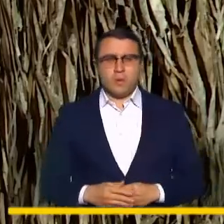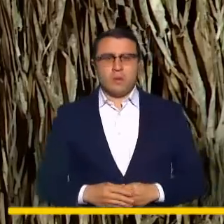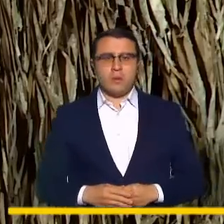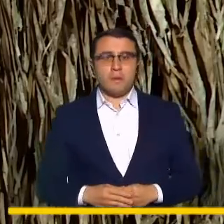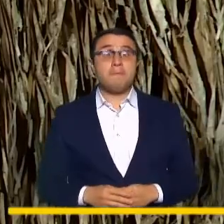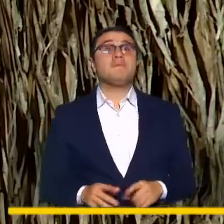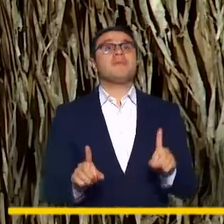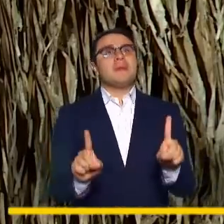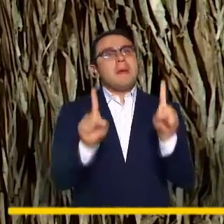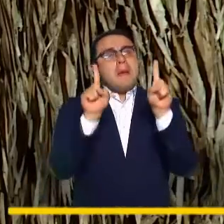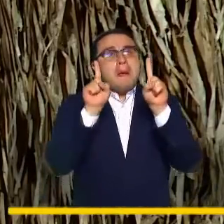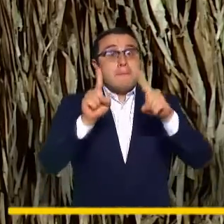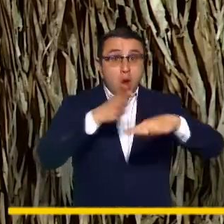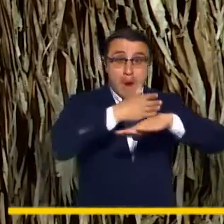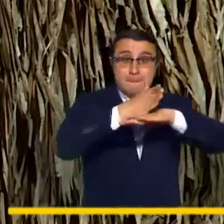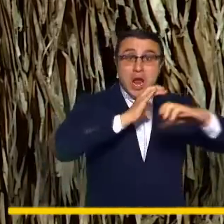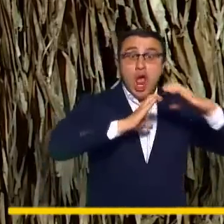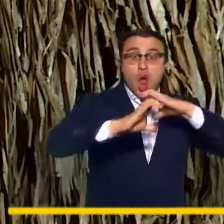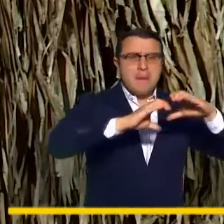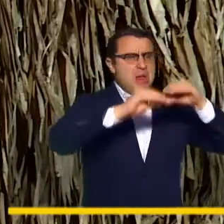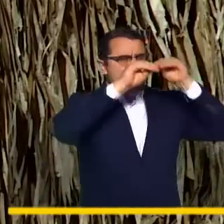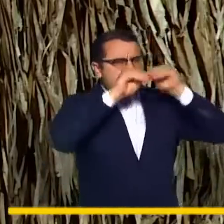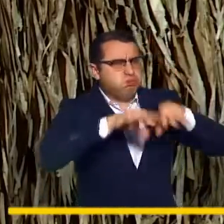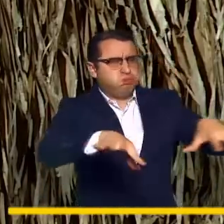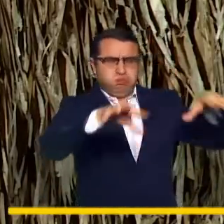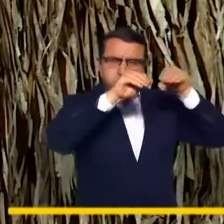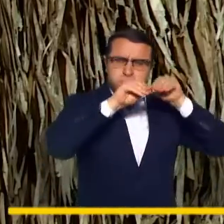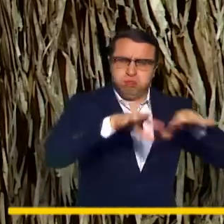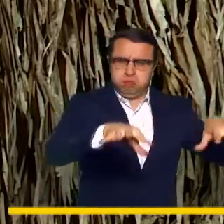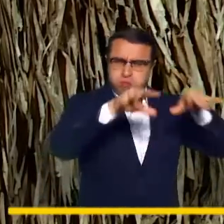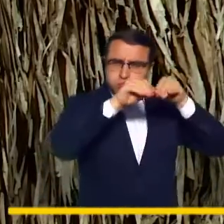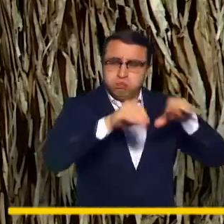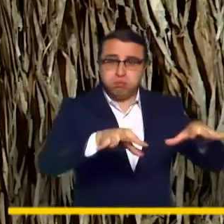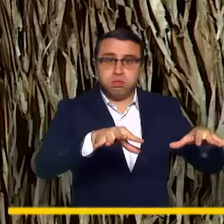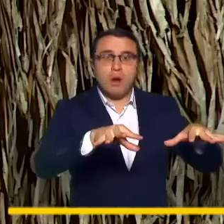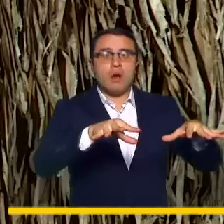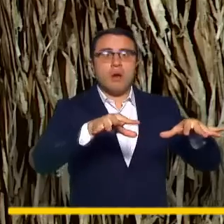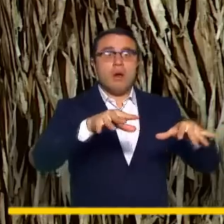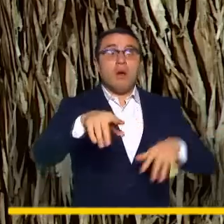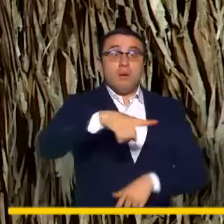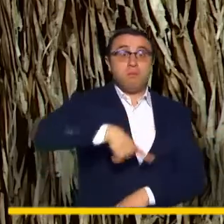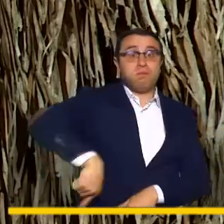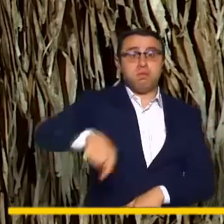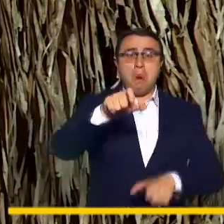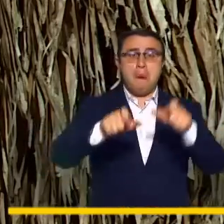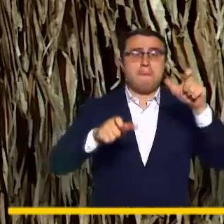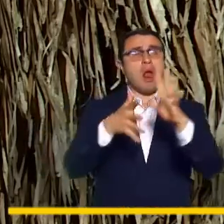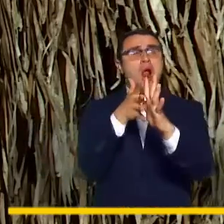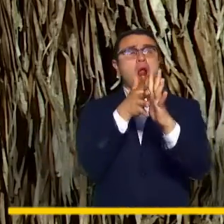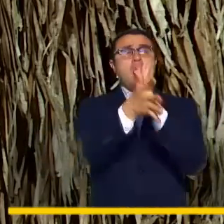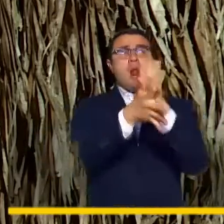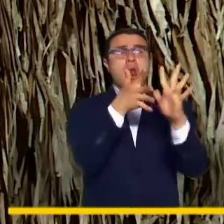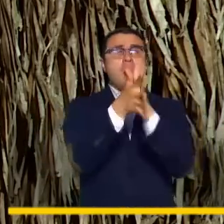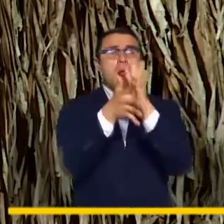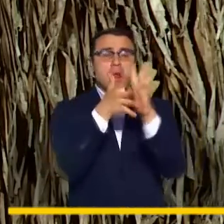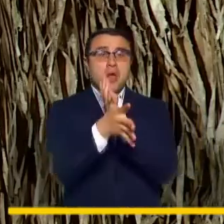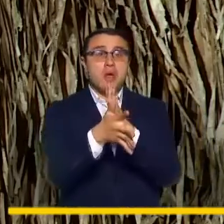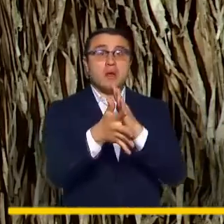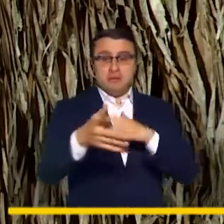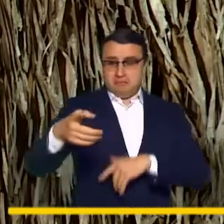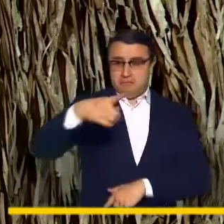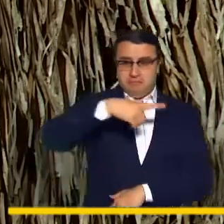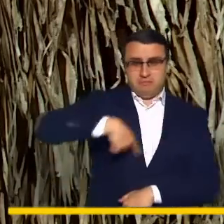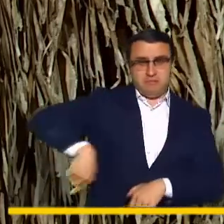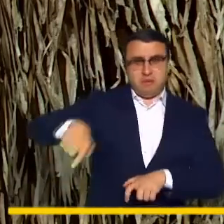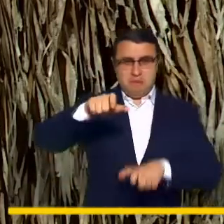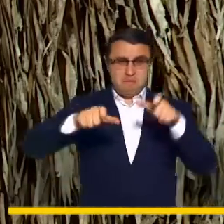Pero mientras la prensa hoy se llena con los voceros, con las visiones